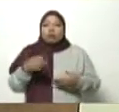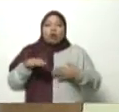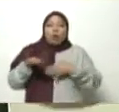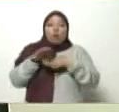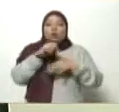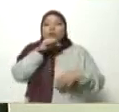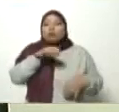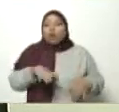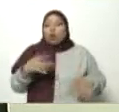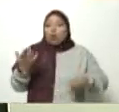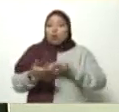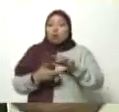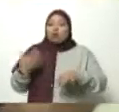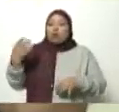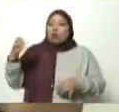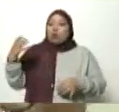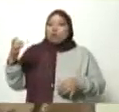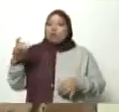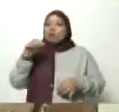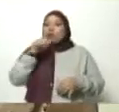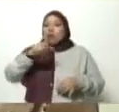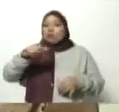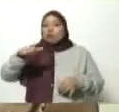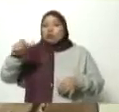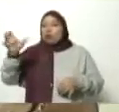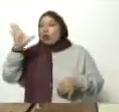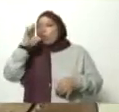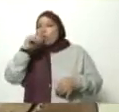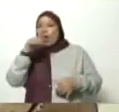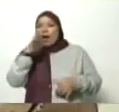Históricamente Colombia nunca ha tenido gente en la frontera,